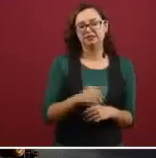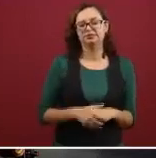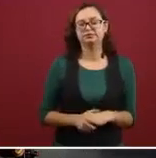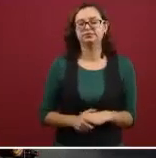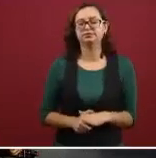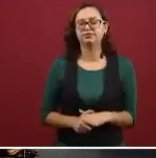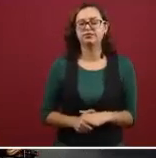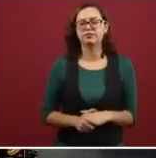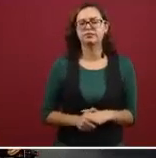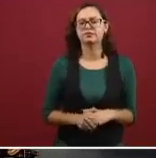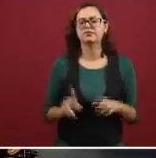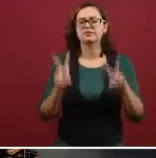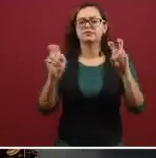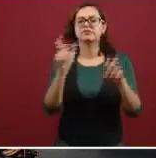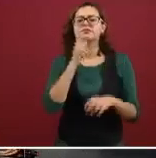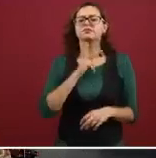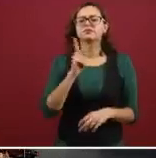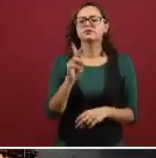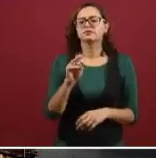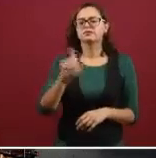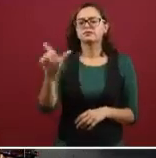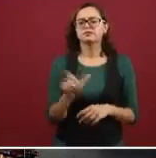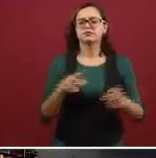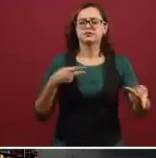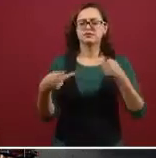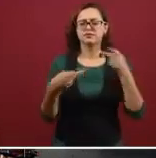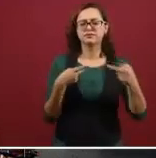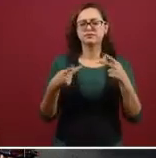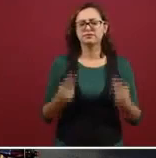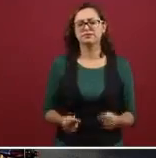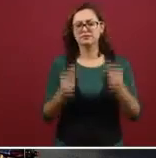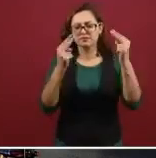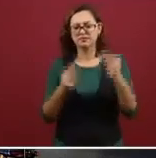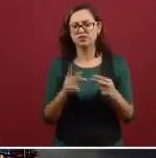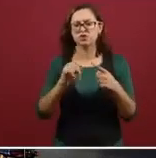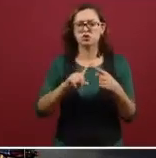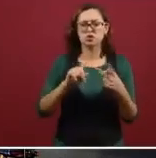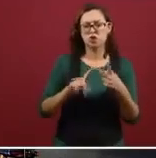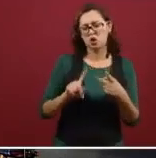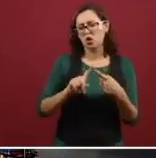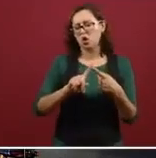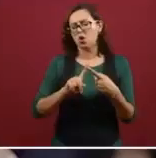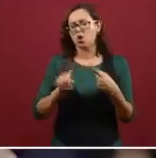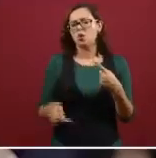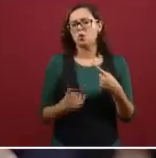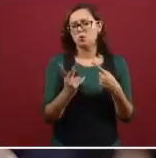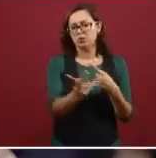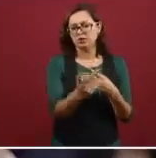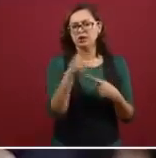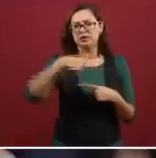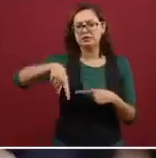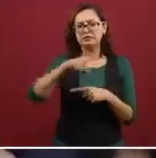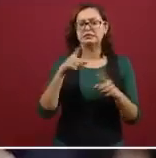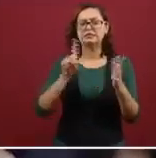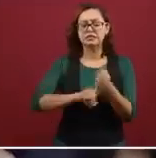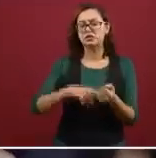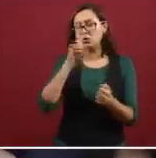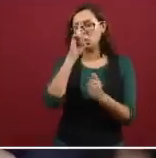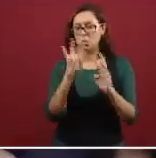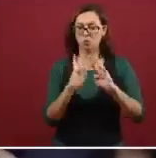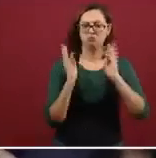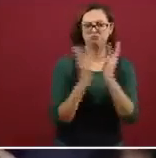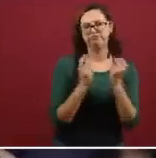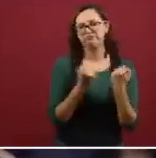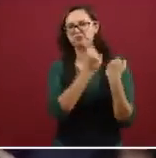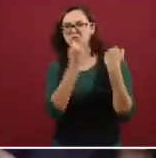de negocios de Pemex, quiero hacer dos preguntas. Si había confrontación, como se dice, entre el gabinete, algunos integrantes del gabinete por